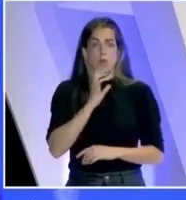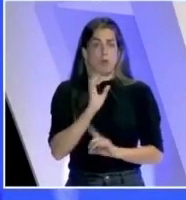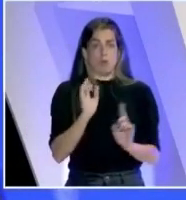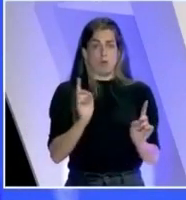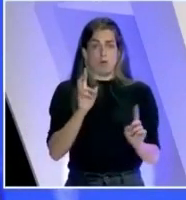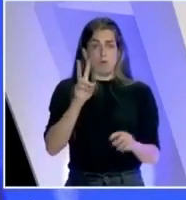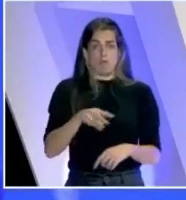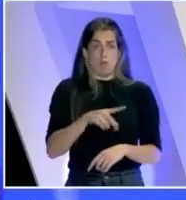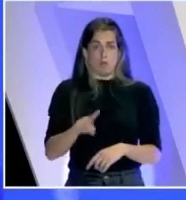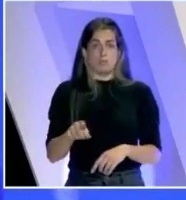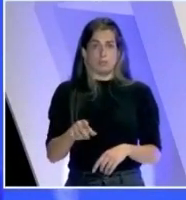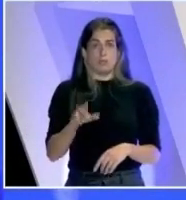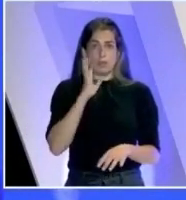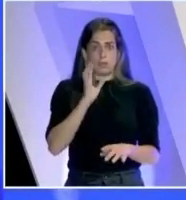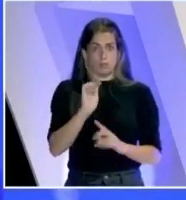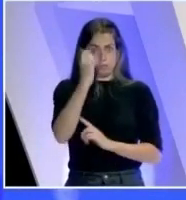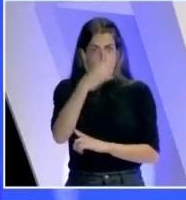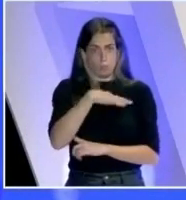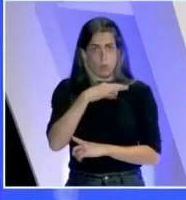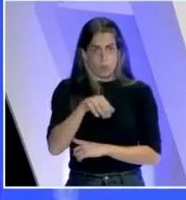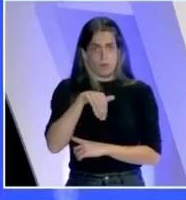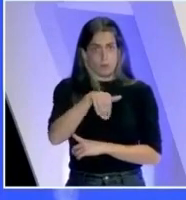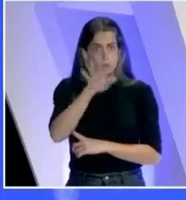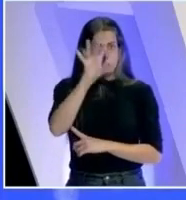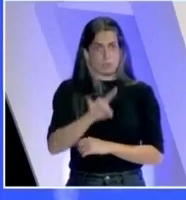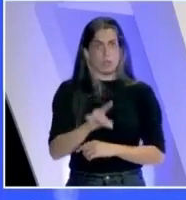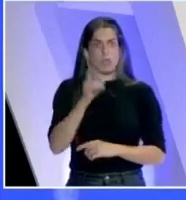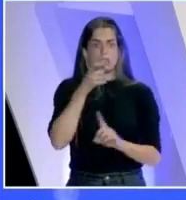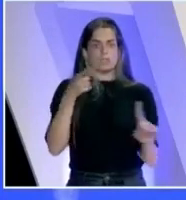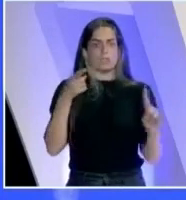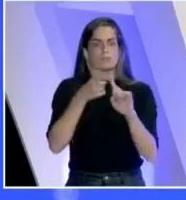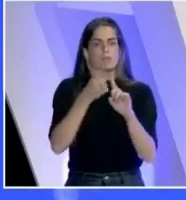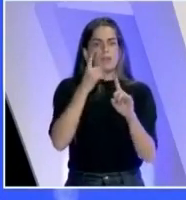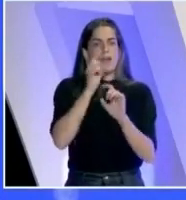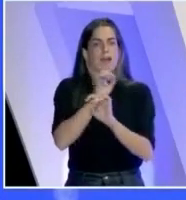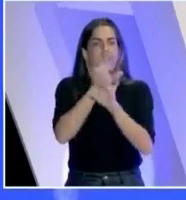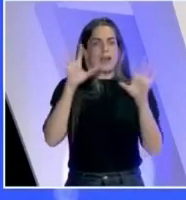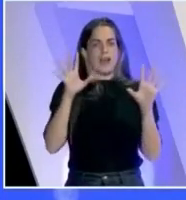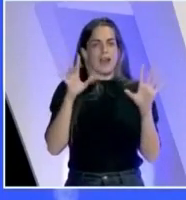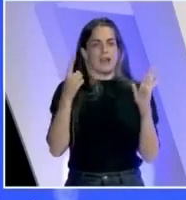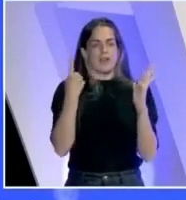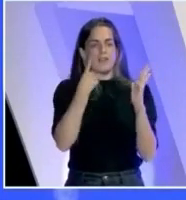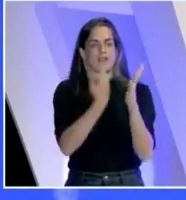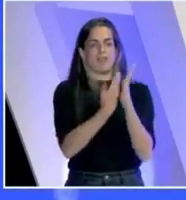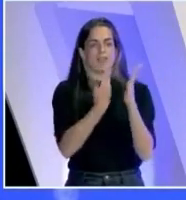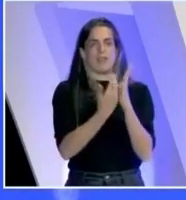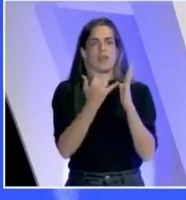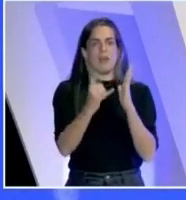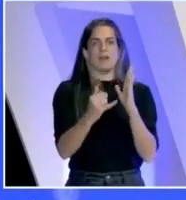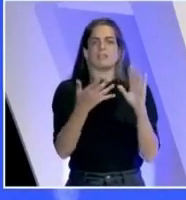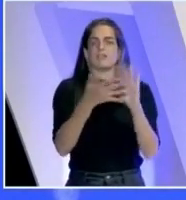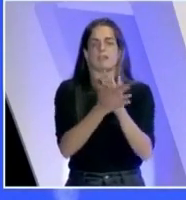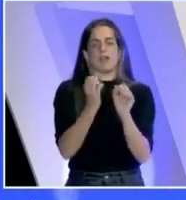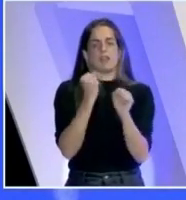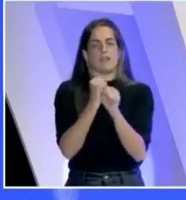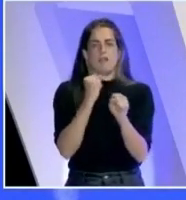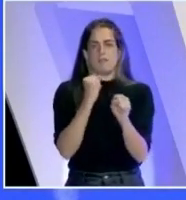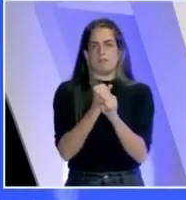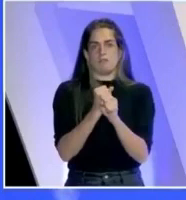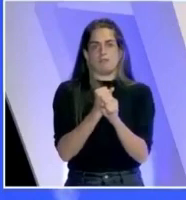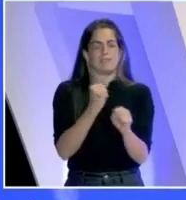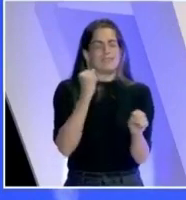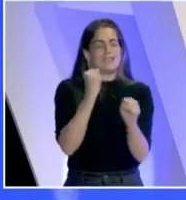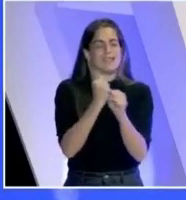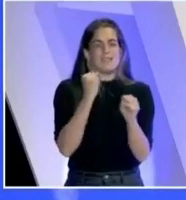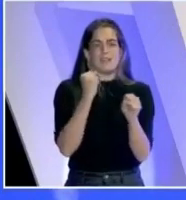mejor prueba de la existencia de ese objetivo como algo factible es precisamente este trabajo, que demuestra